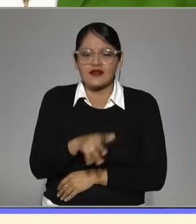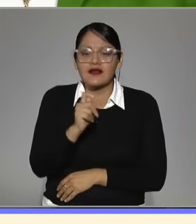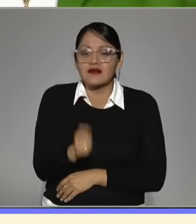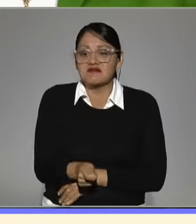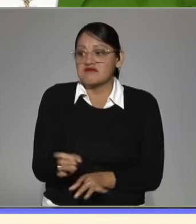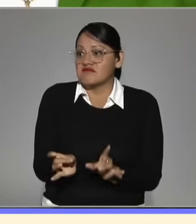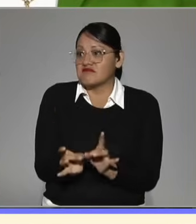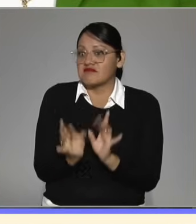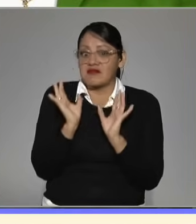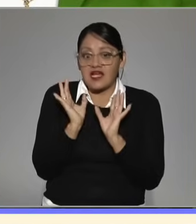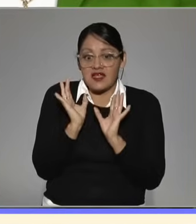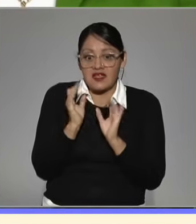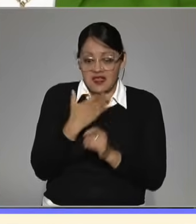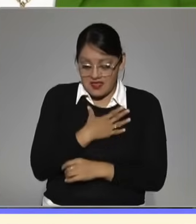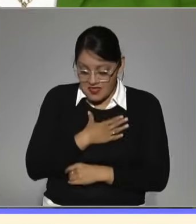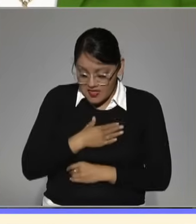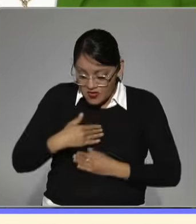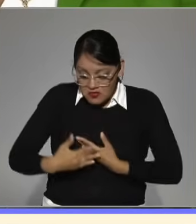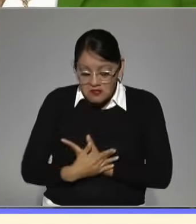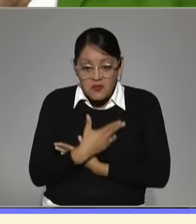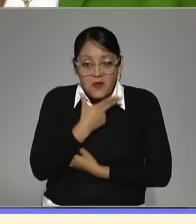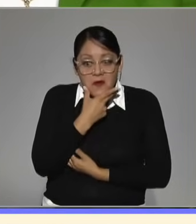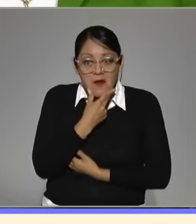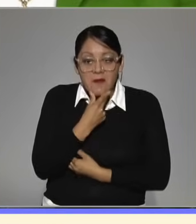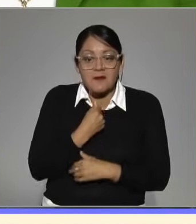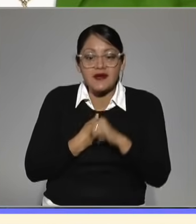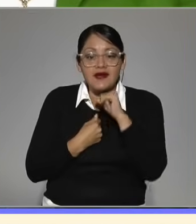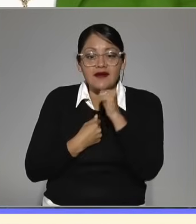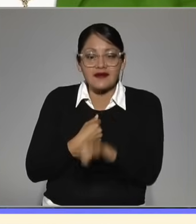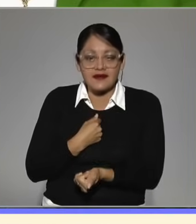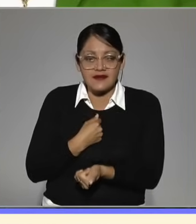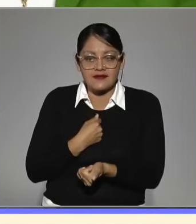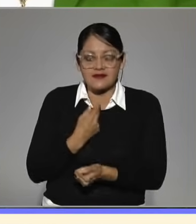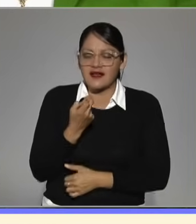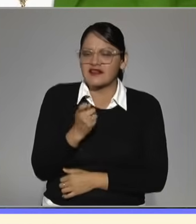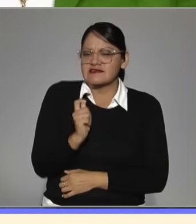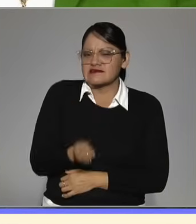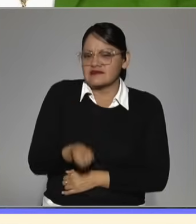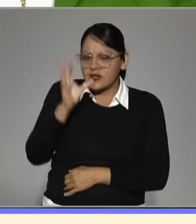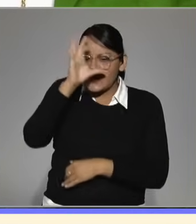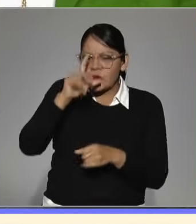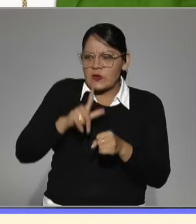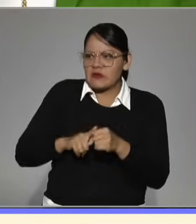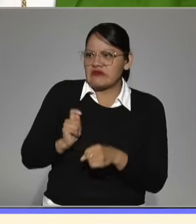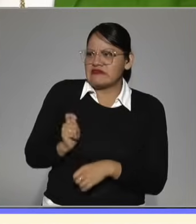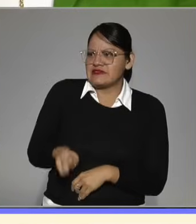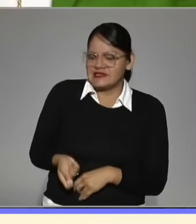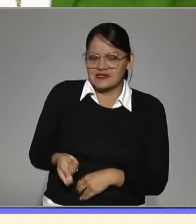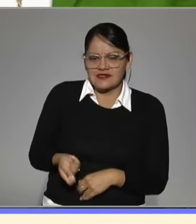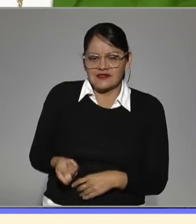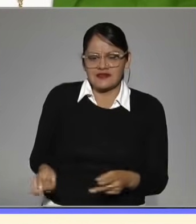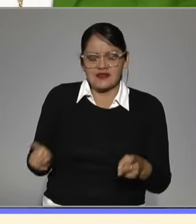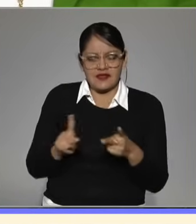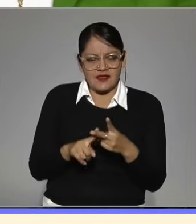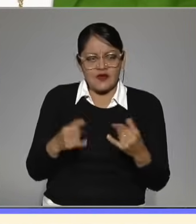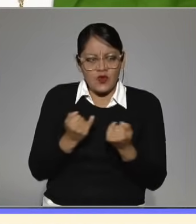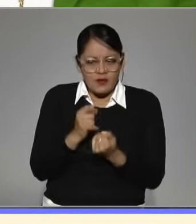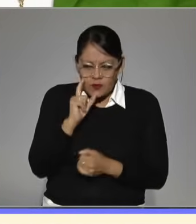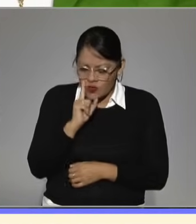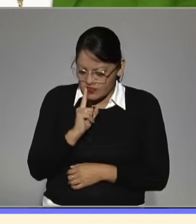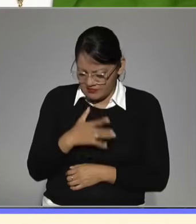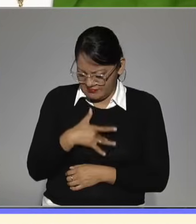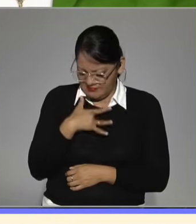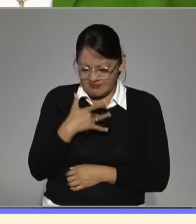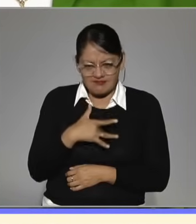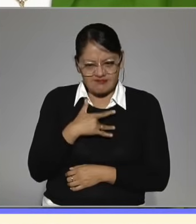de pronto no llega el varoncito. ¿Qué significa esto culturalmente hablando? ¿Cómo impacta a las mujeres que